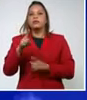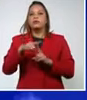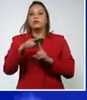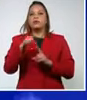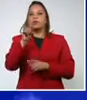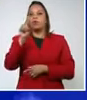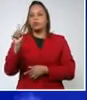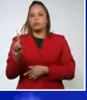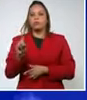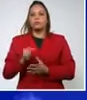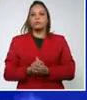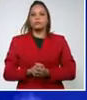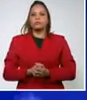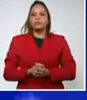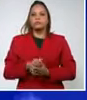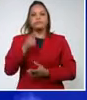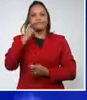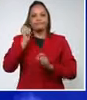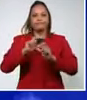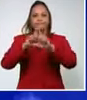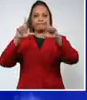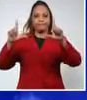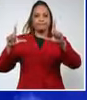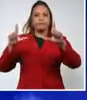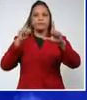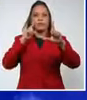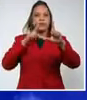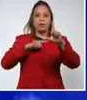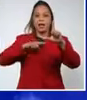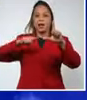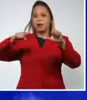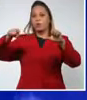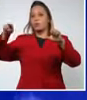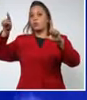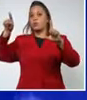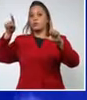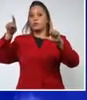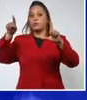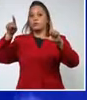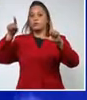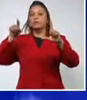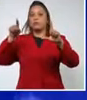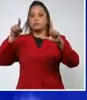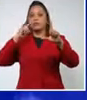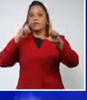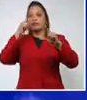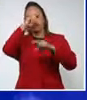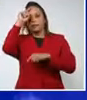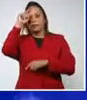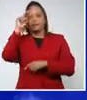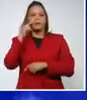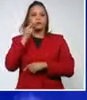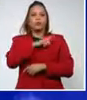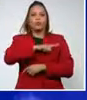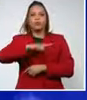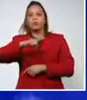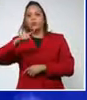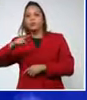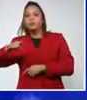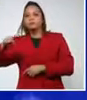ahí con Lilian y el resto del equipo con la curva, ahí tienen la curva de Santi Espíritu, que